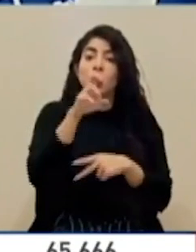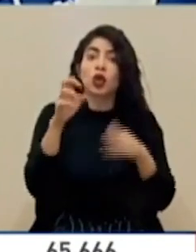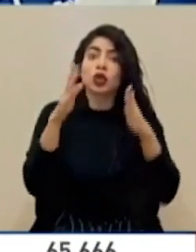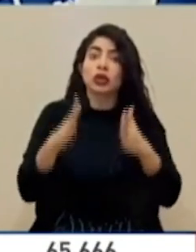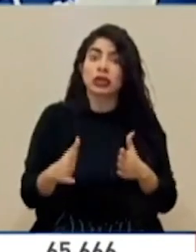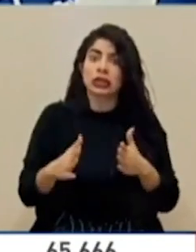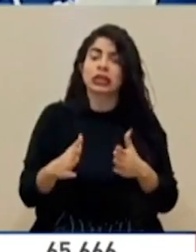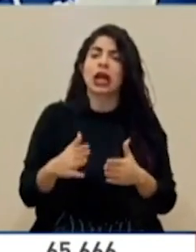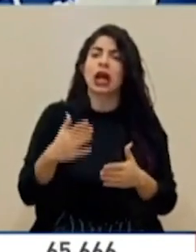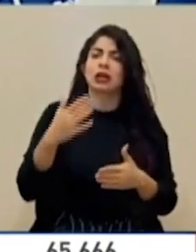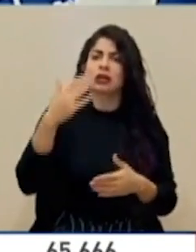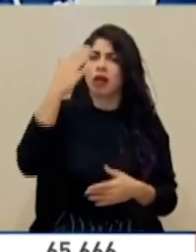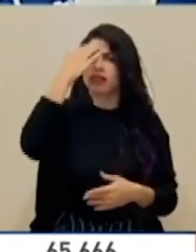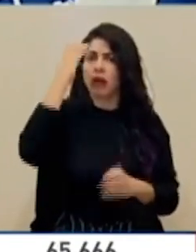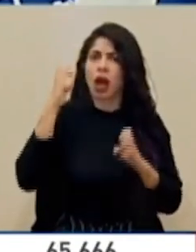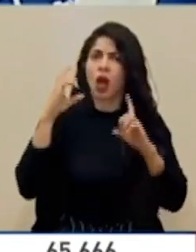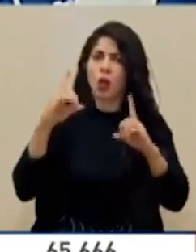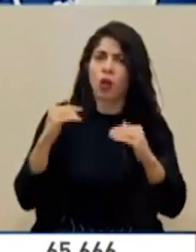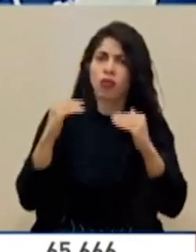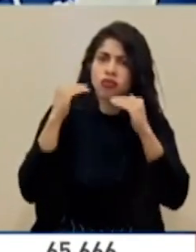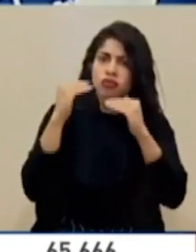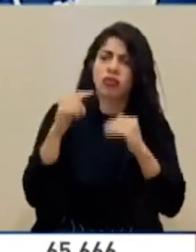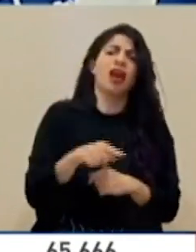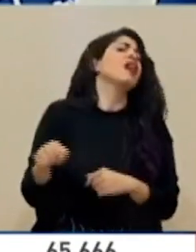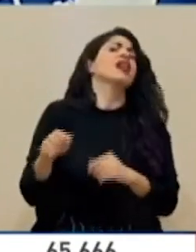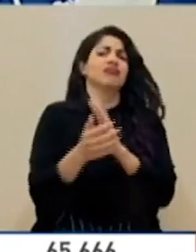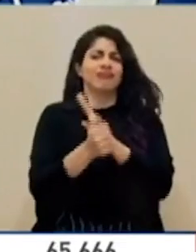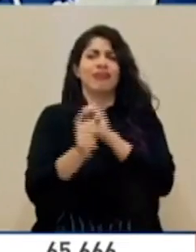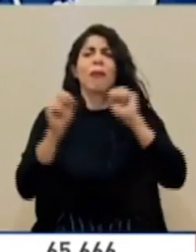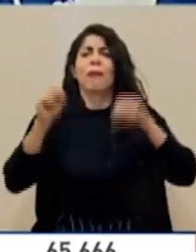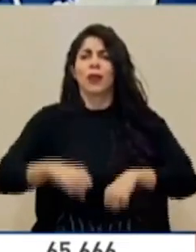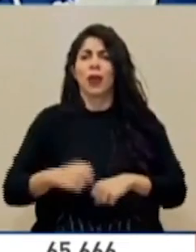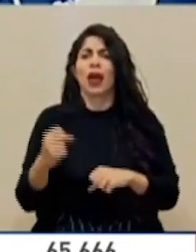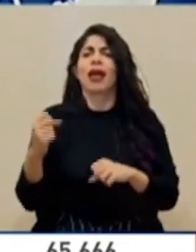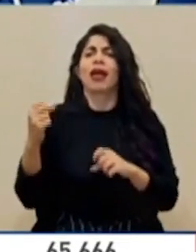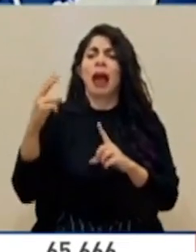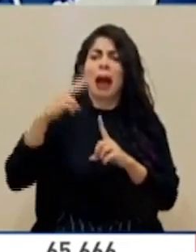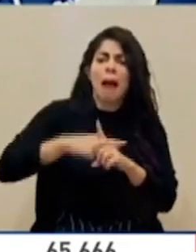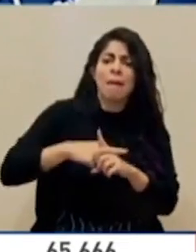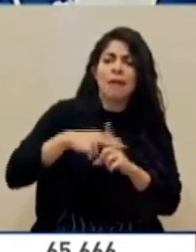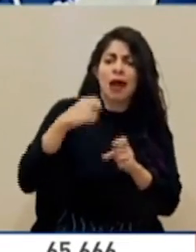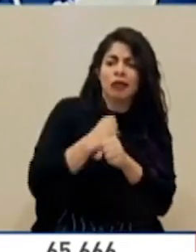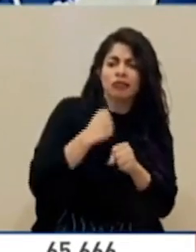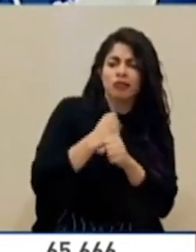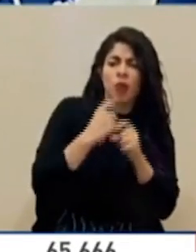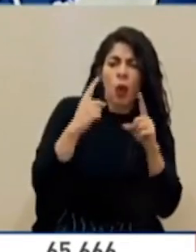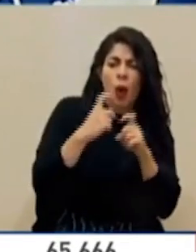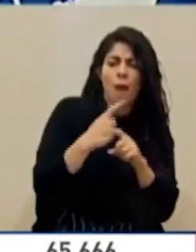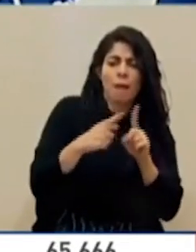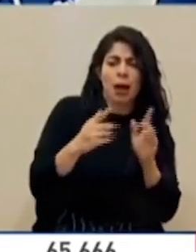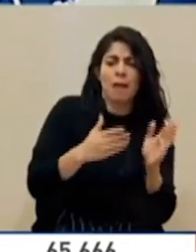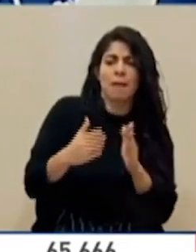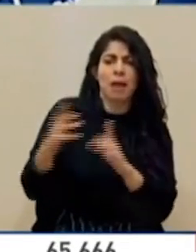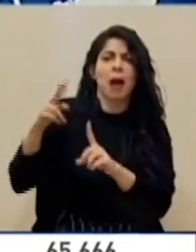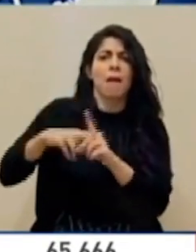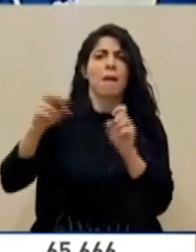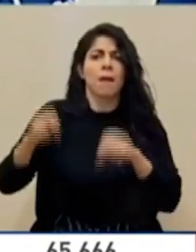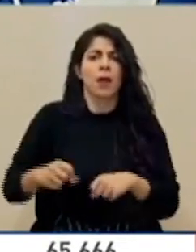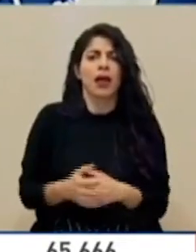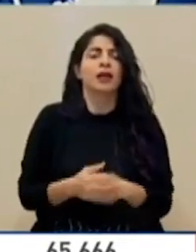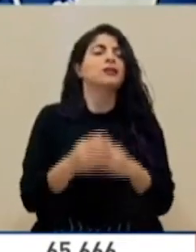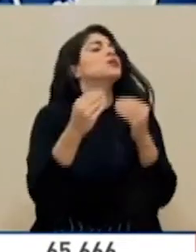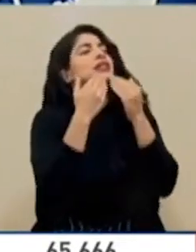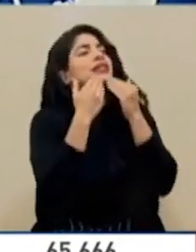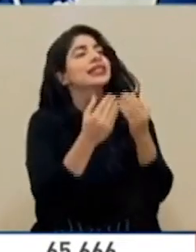alto nivel de alfabetismo absolutamente capaz de implementar planes operativos complejos. Muchas gracias. Muchas